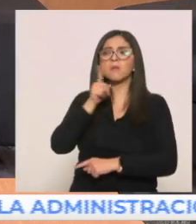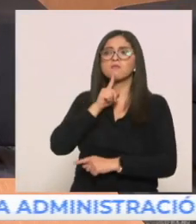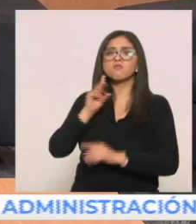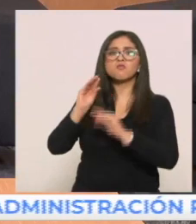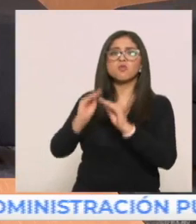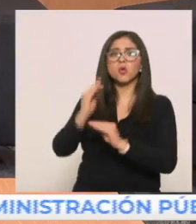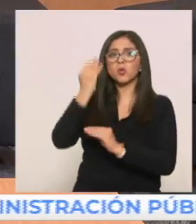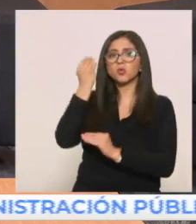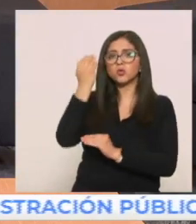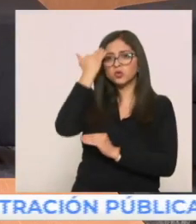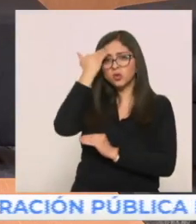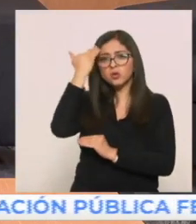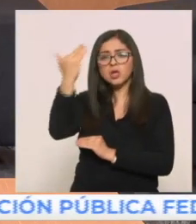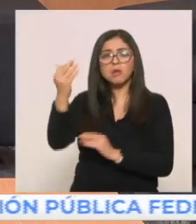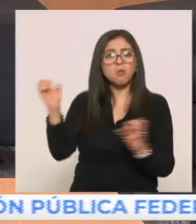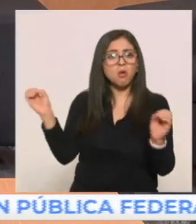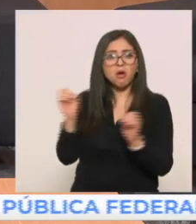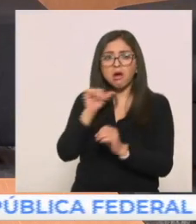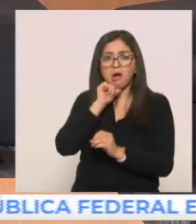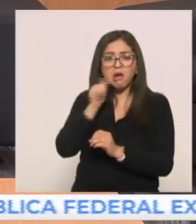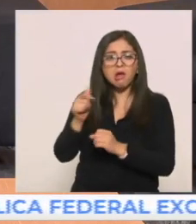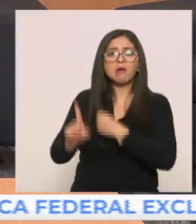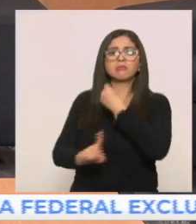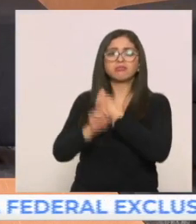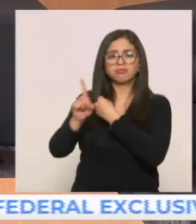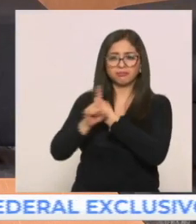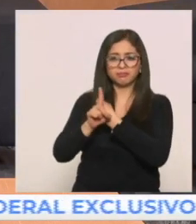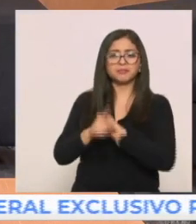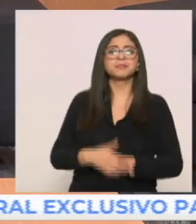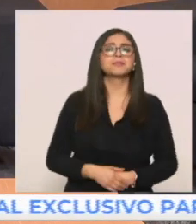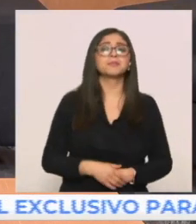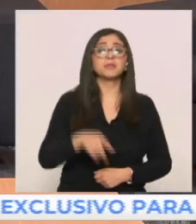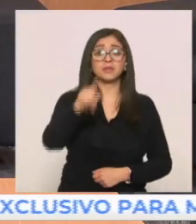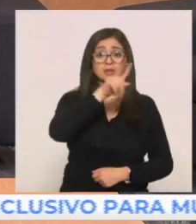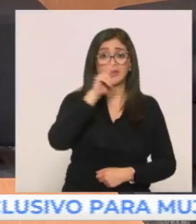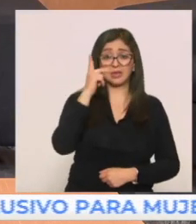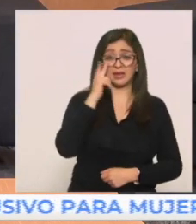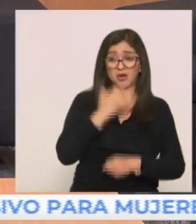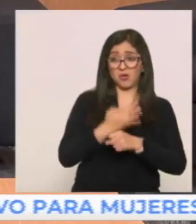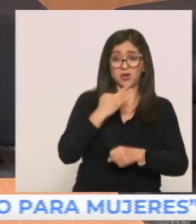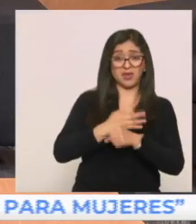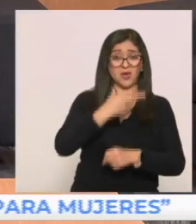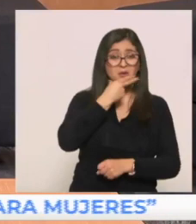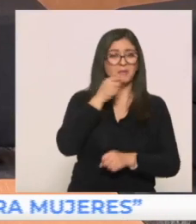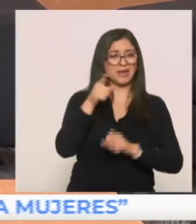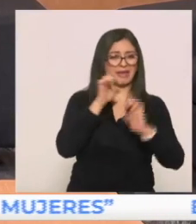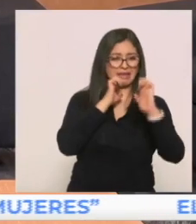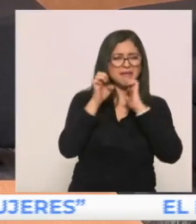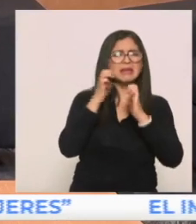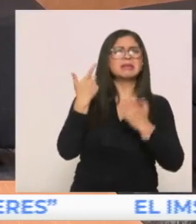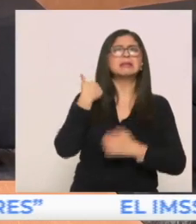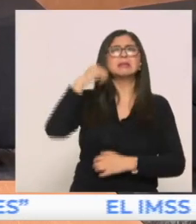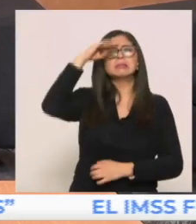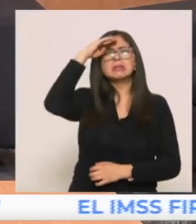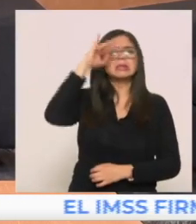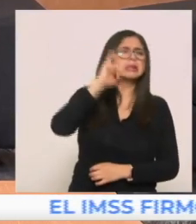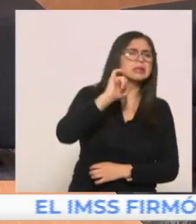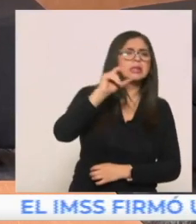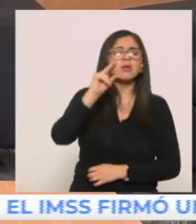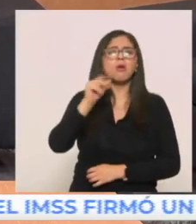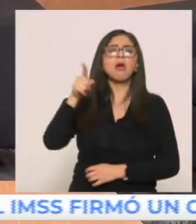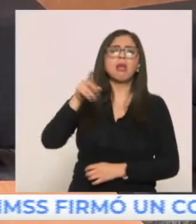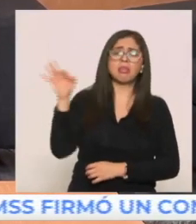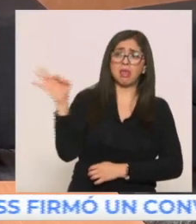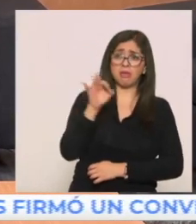importante, paso número 1, los decías, darte cuenta para todos aquellos hombres que escucharon la entrevista y que por ahí algo les checó, que crean que necesitan a lo